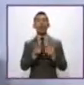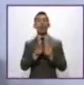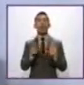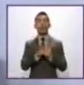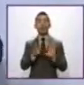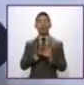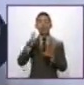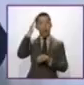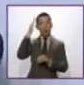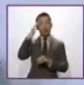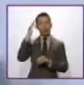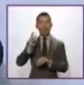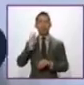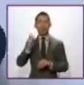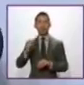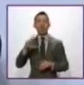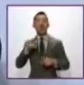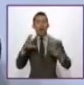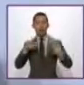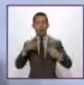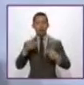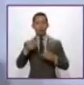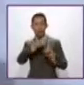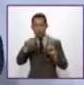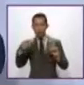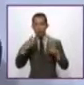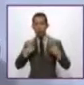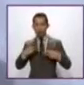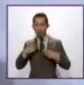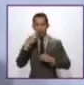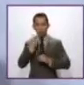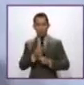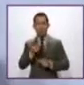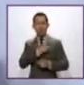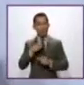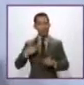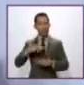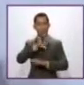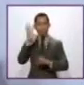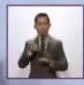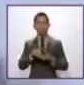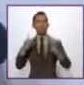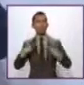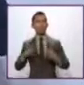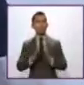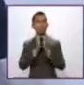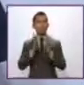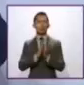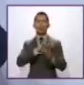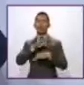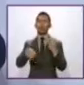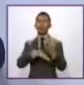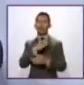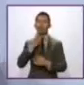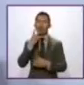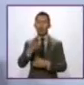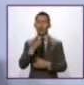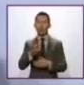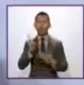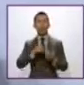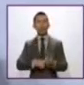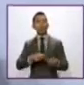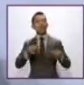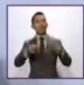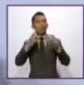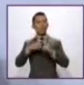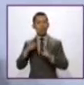abajo, no es cierto, esto es de abajo para arriba. Necesitamos la participación ciudadana, necesitamos abrir las licitaciones.